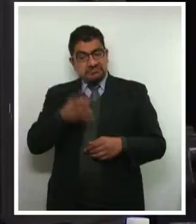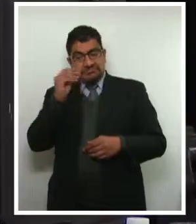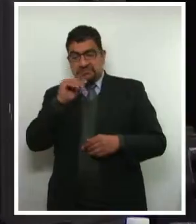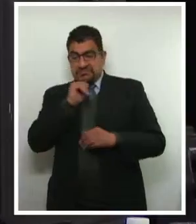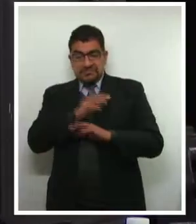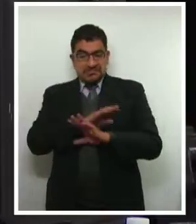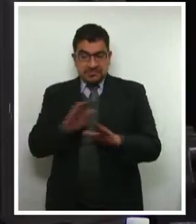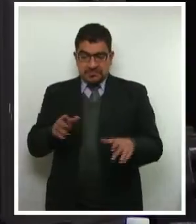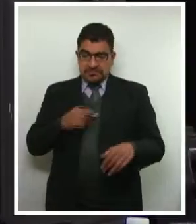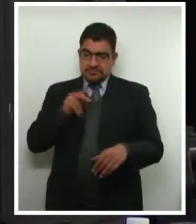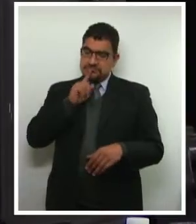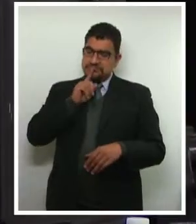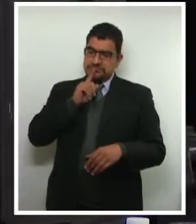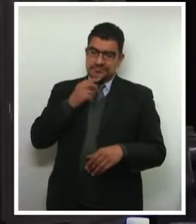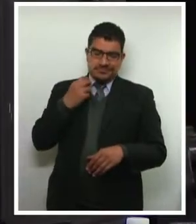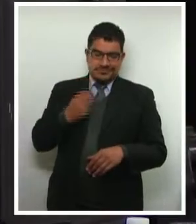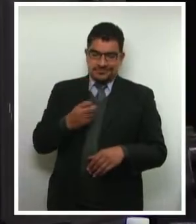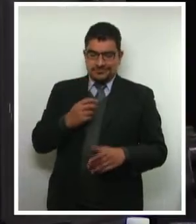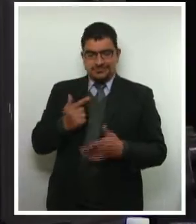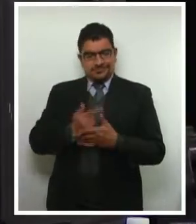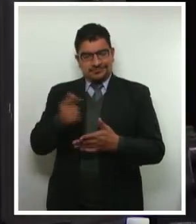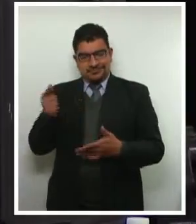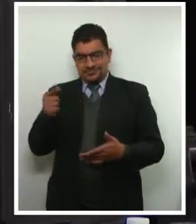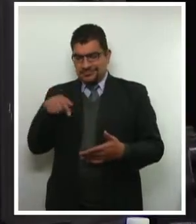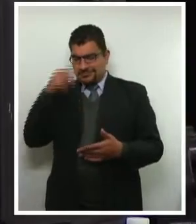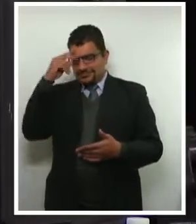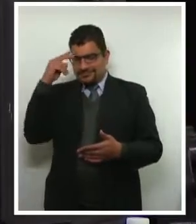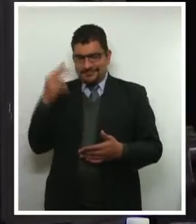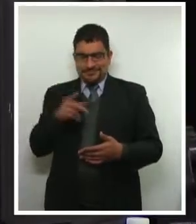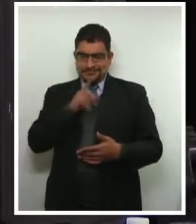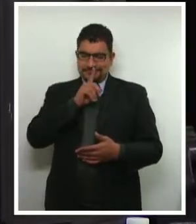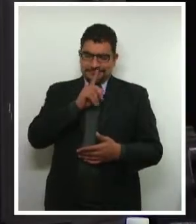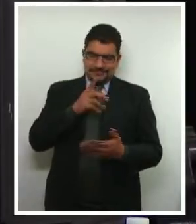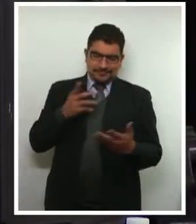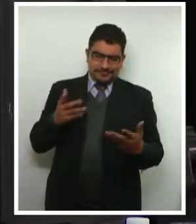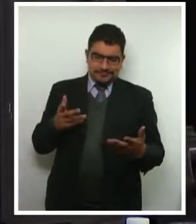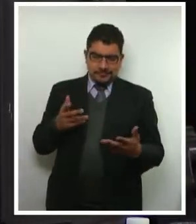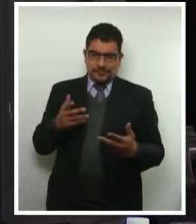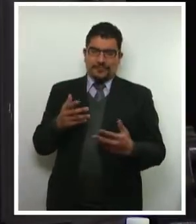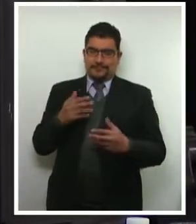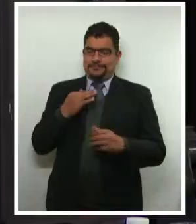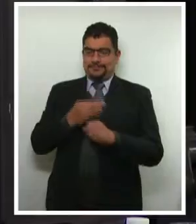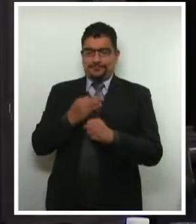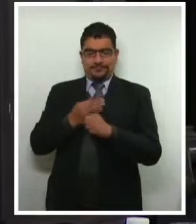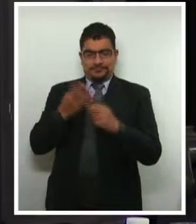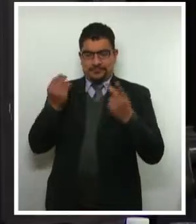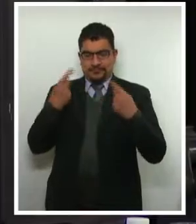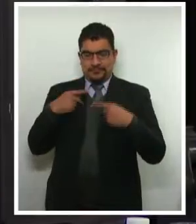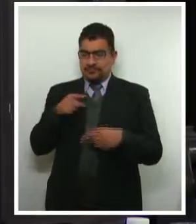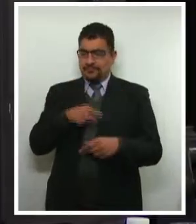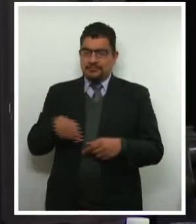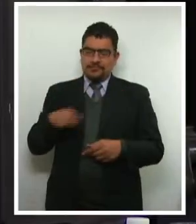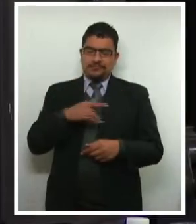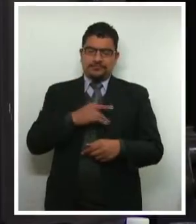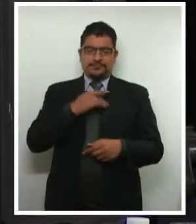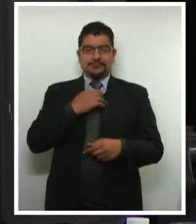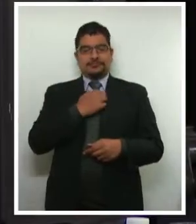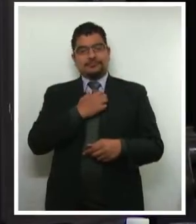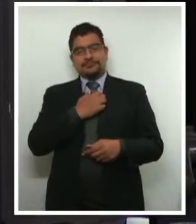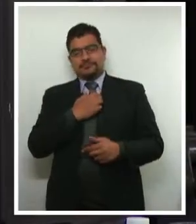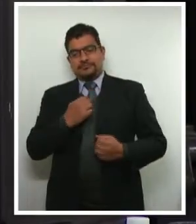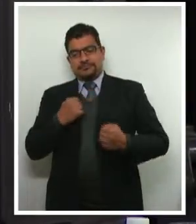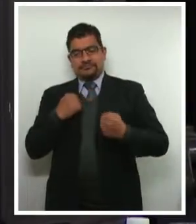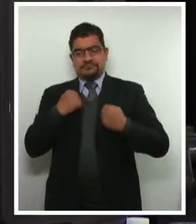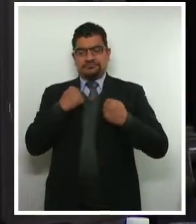situación grave del país y muchos que se sienten poderosos